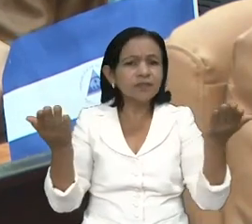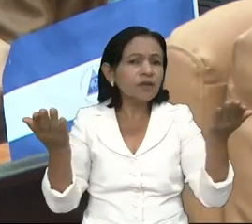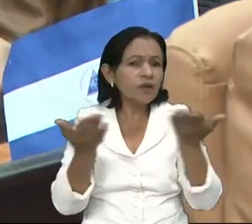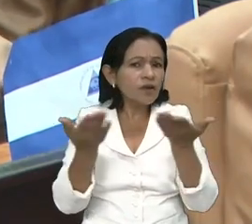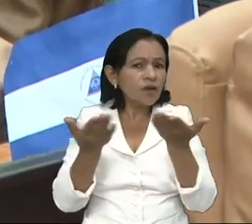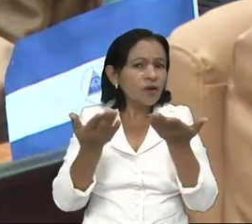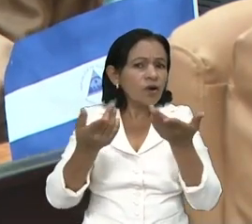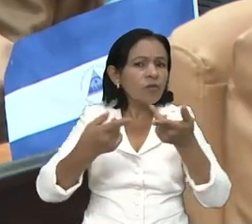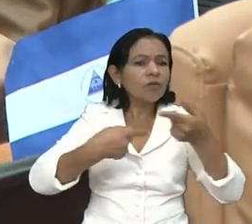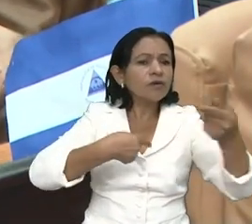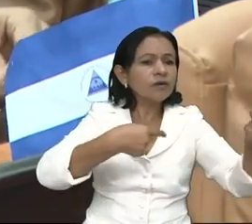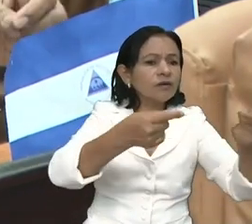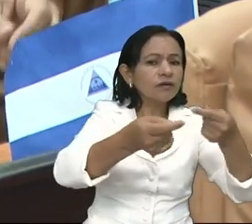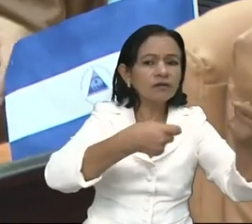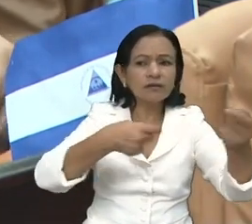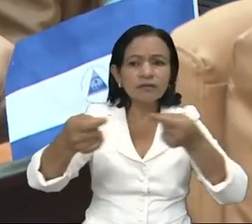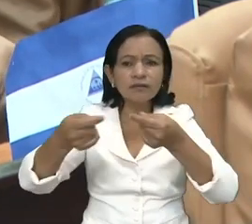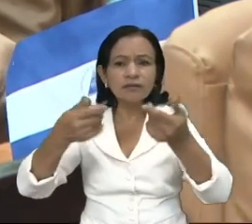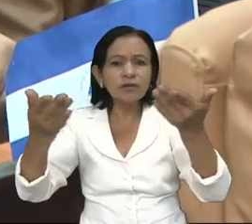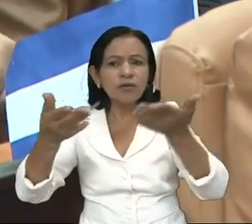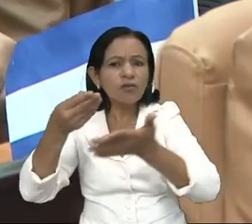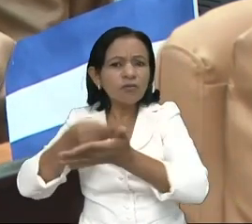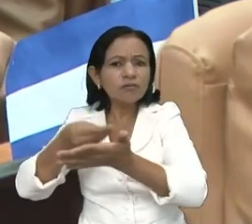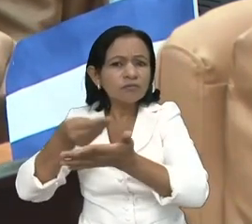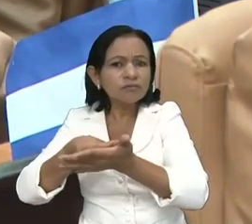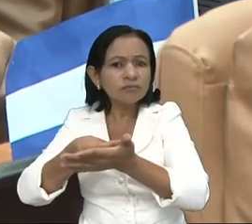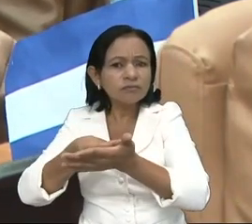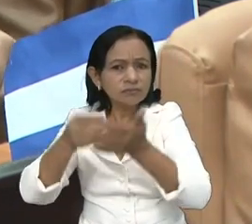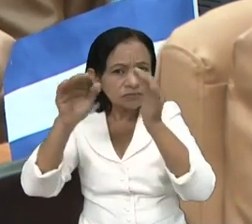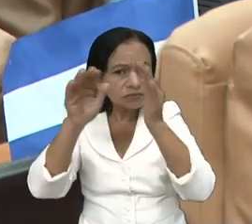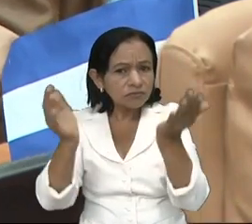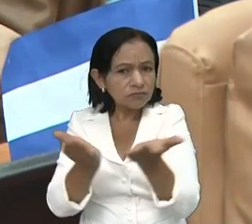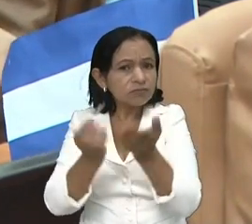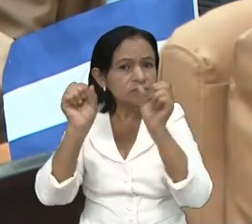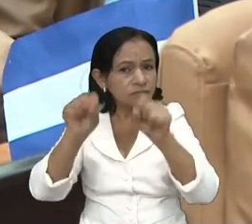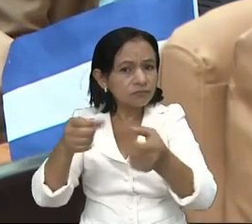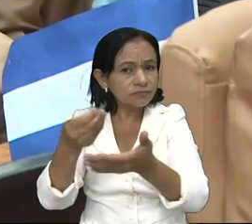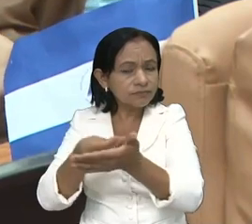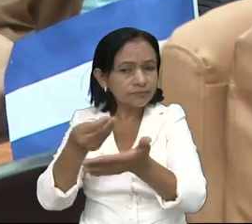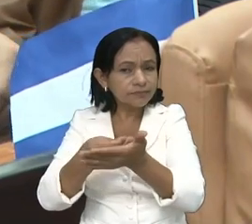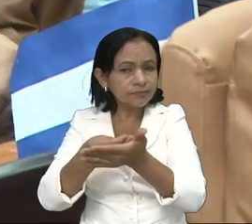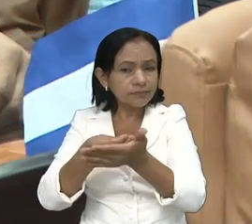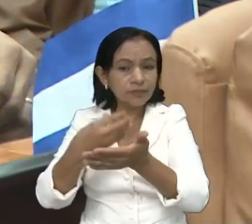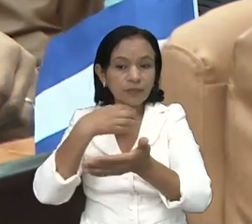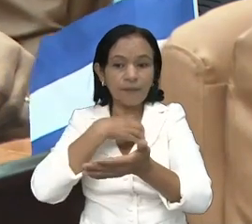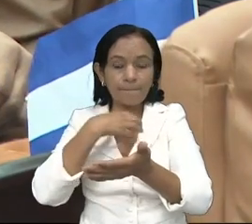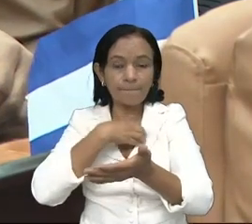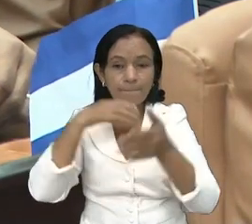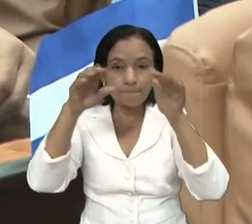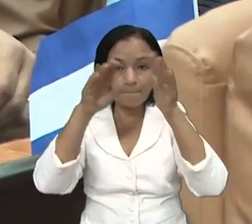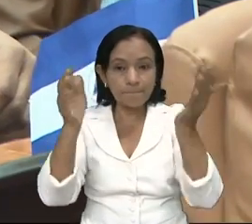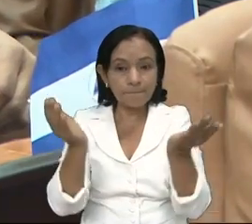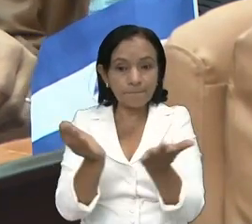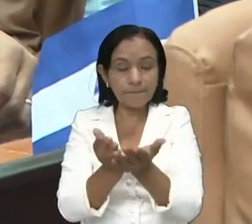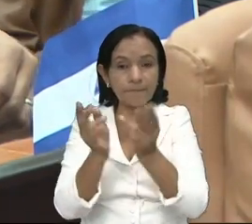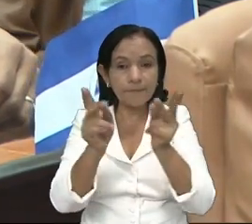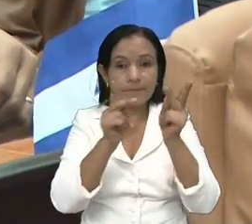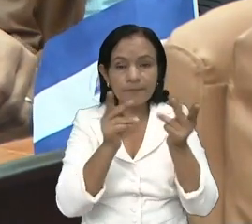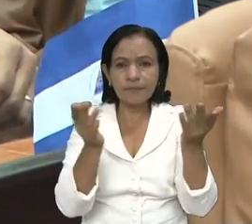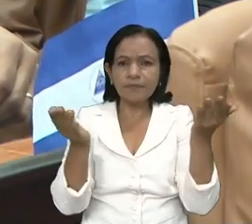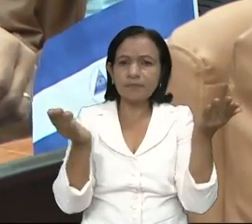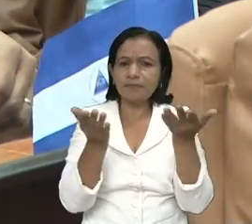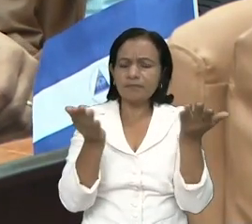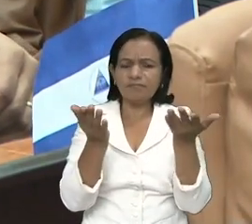de vender? ¿Cómo se ha de comprar si ella nos pertenece? Pues, ¿cómo